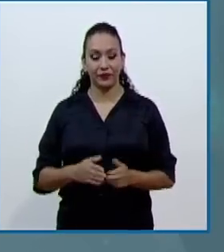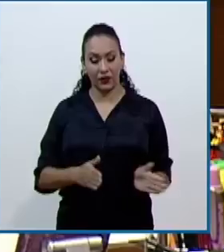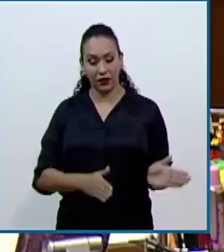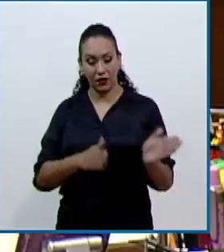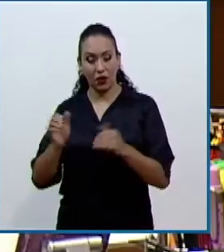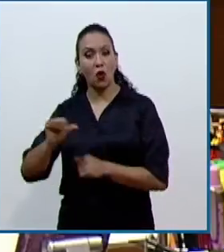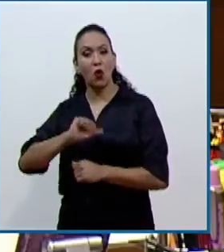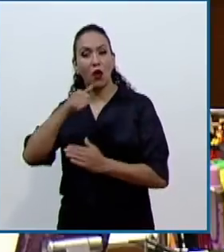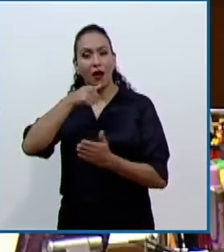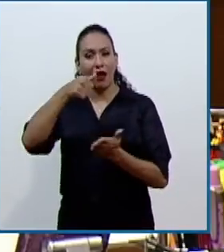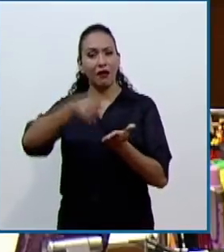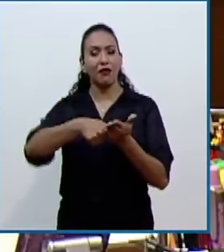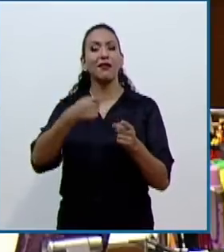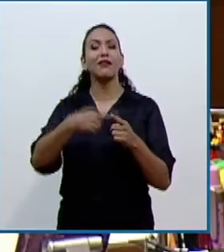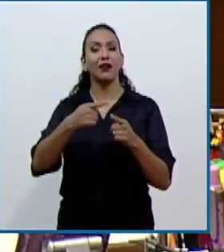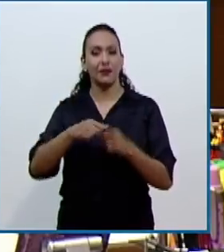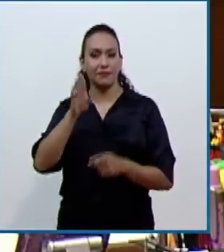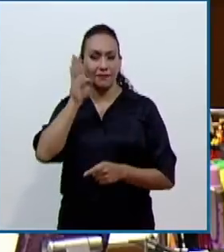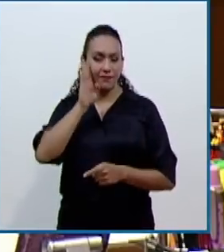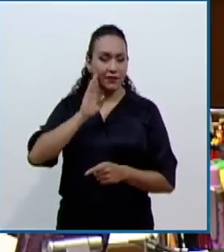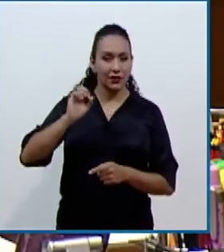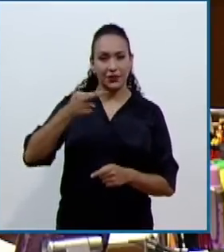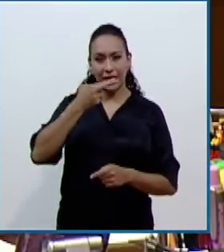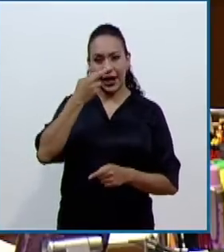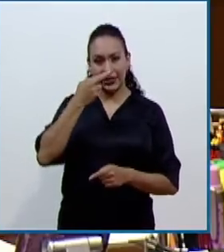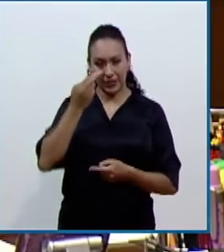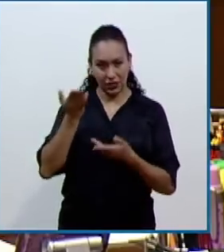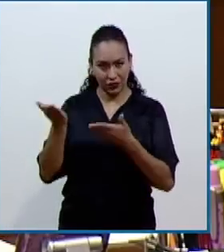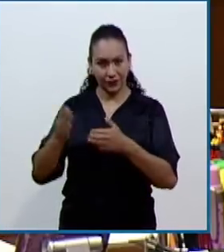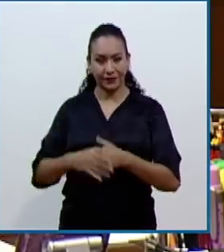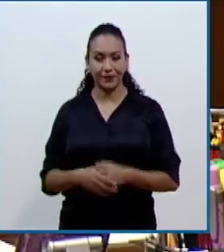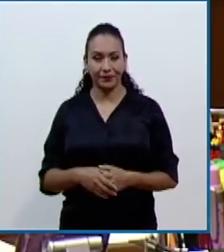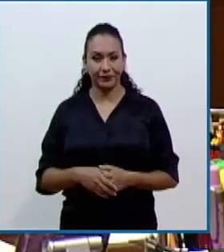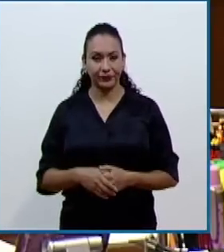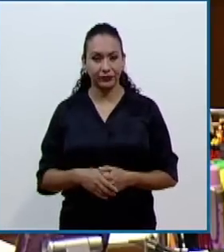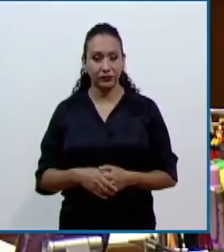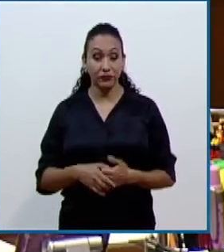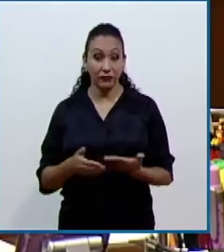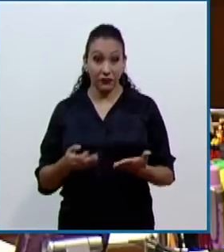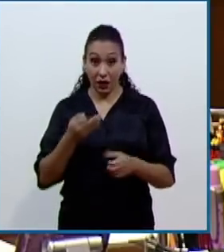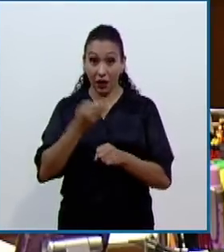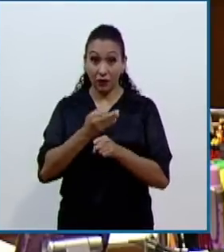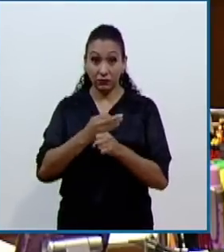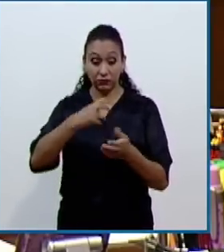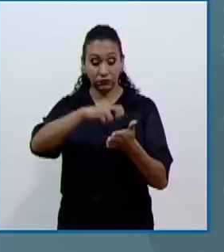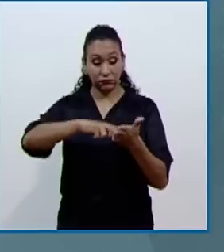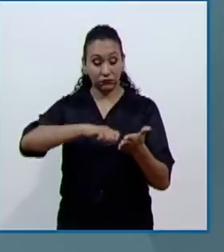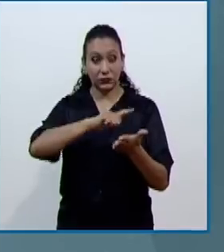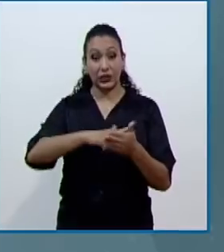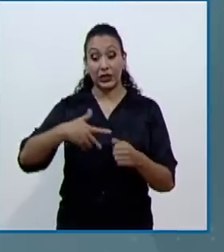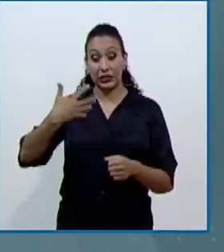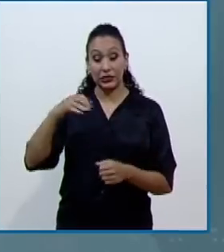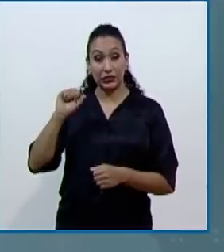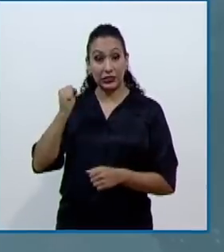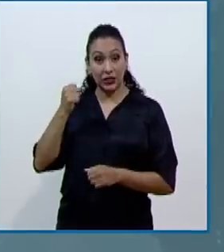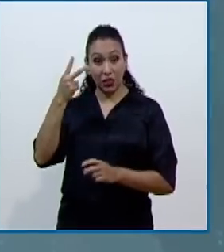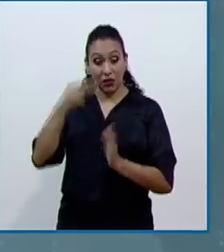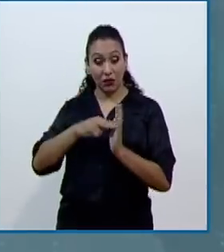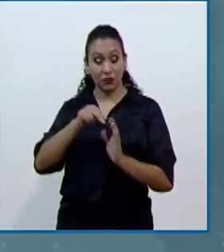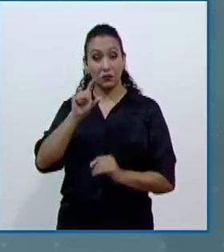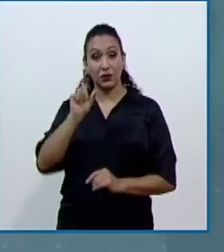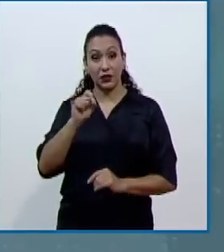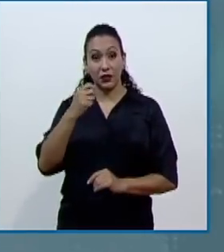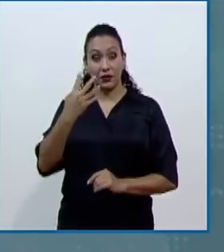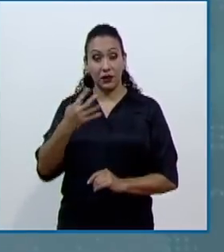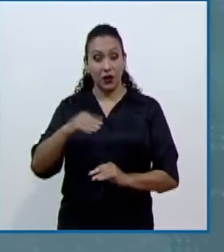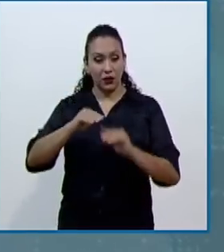la carta de la ministra Ríos Farjat. El régimen transitorio de la reforma constitucional del 15 de septiembre de 2024